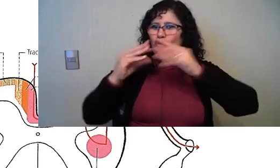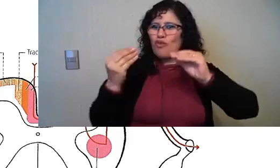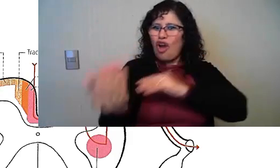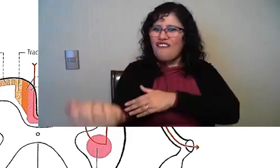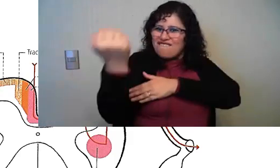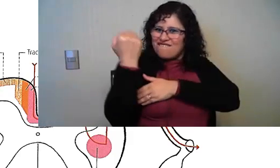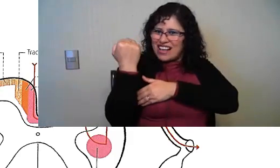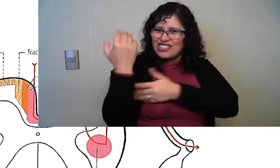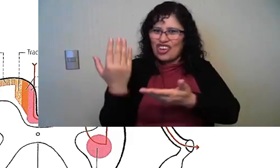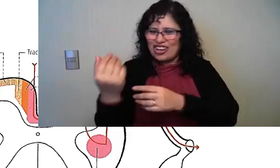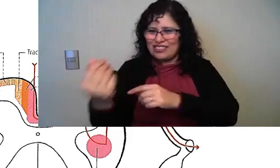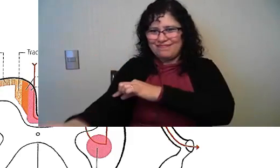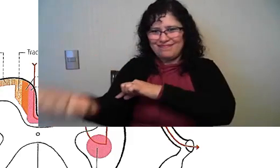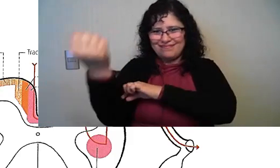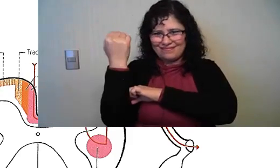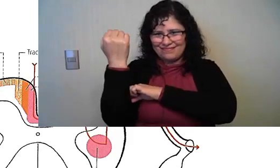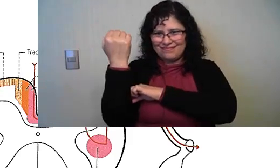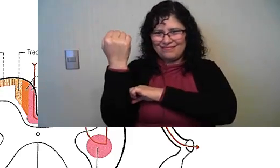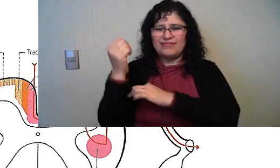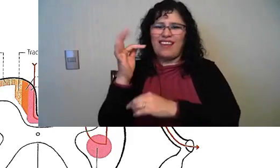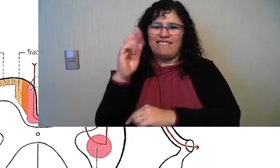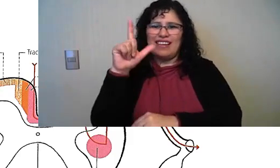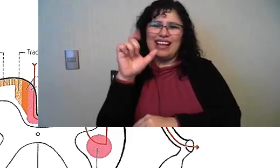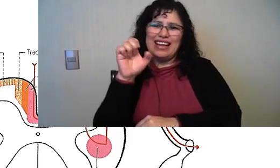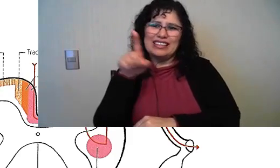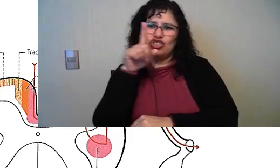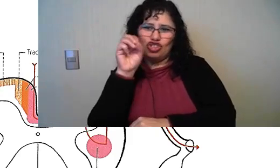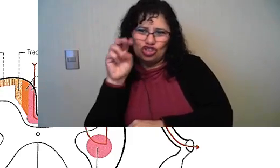miembro, a nivel del miembro superior, los músculos flexores.